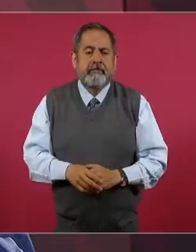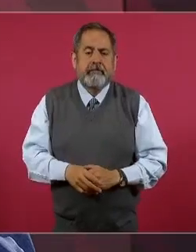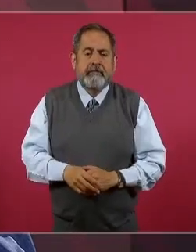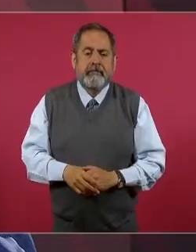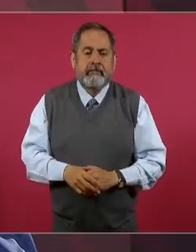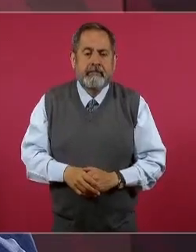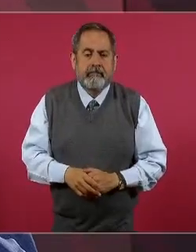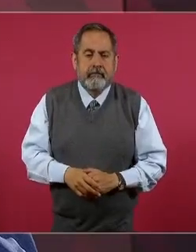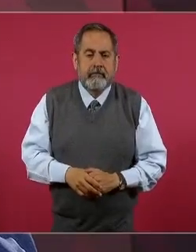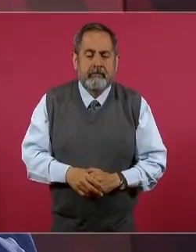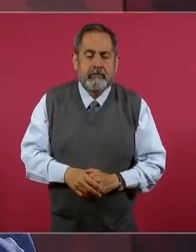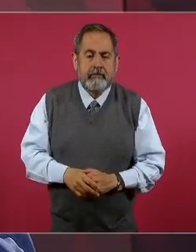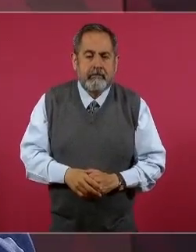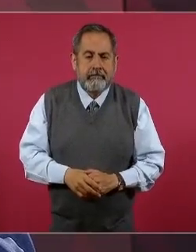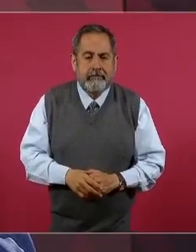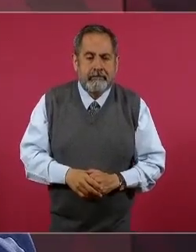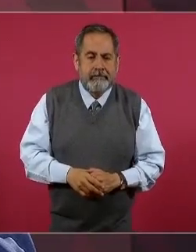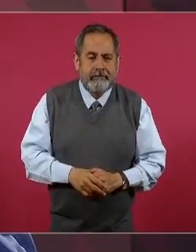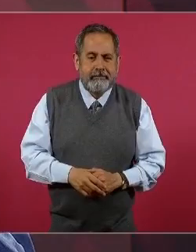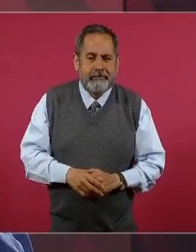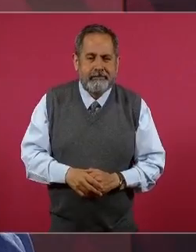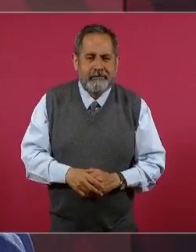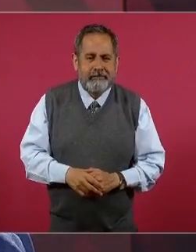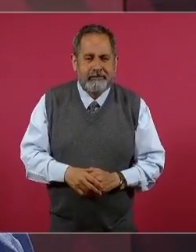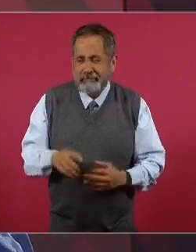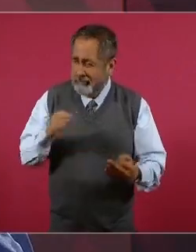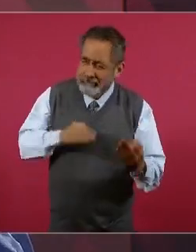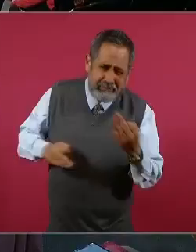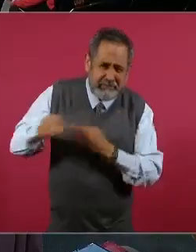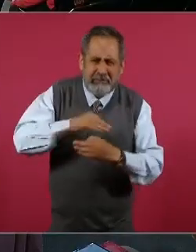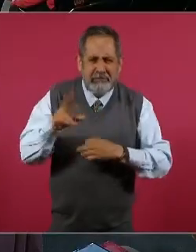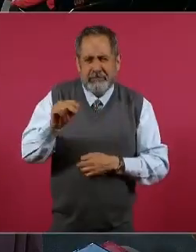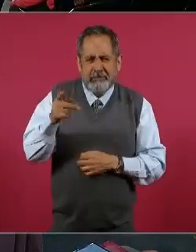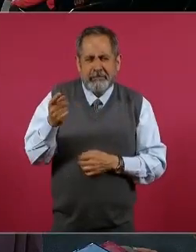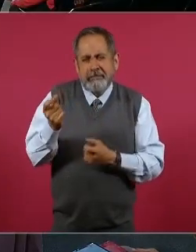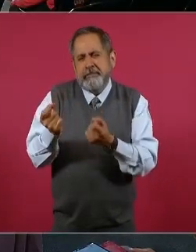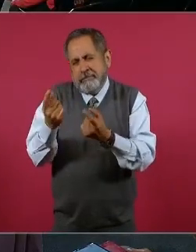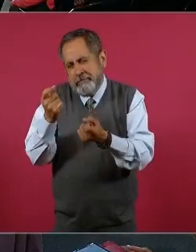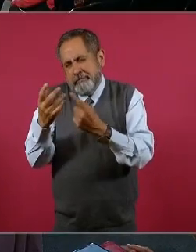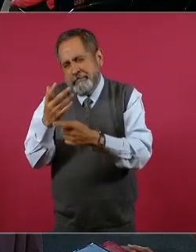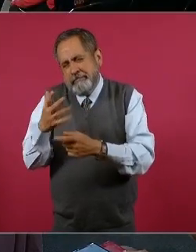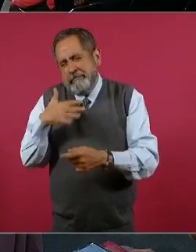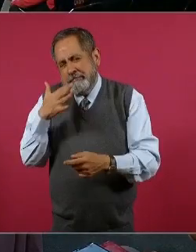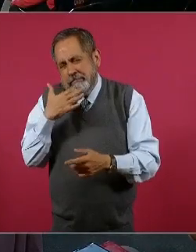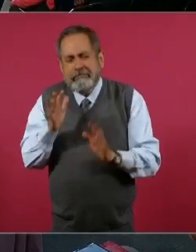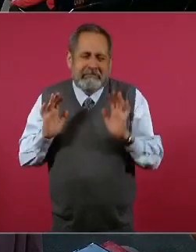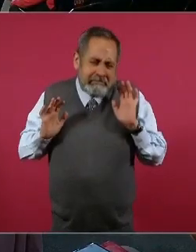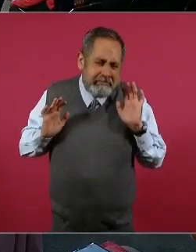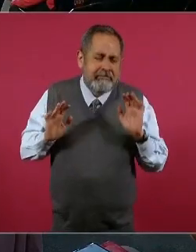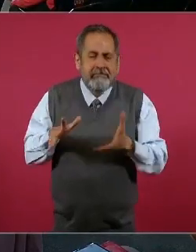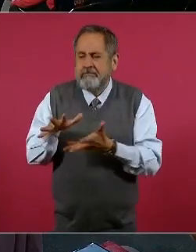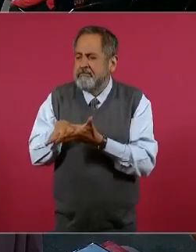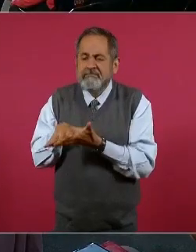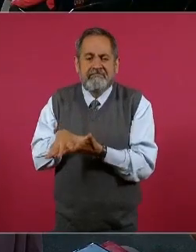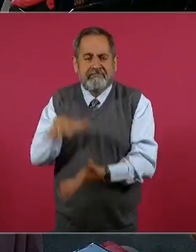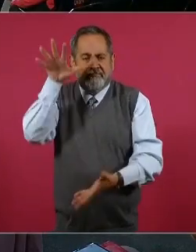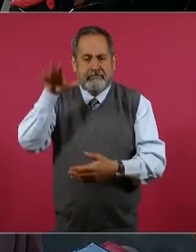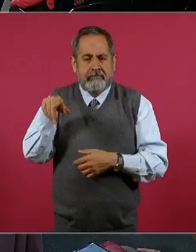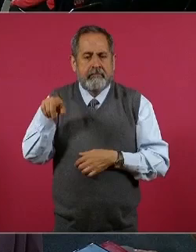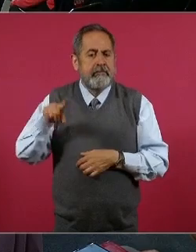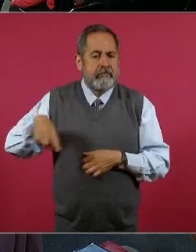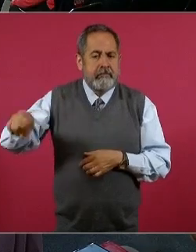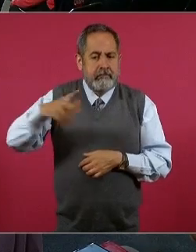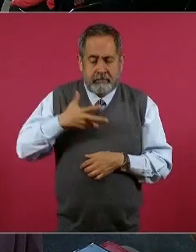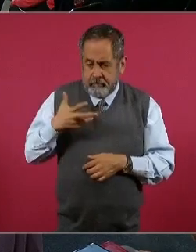Está difícil que, no todos, ¿no? Porque no se puede generalizar, pero por lo general el que